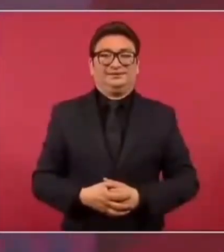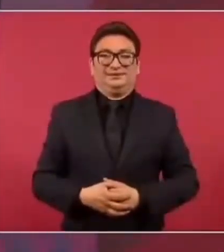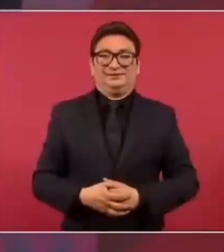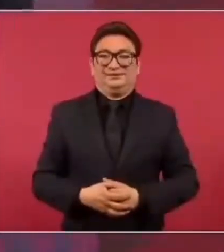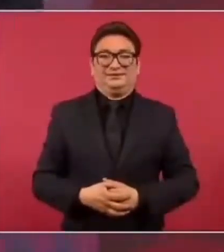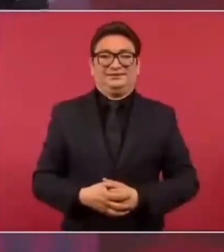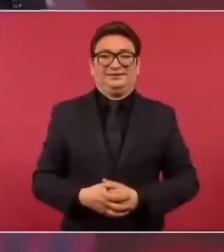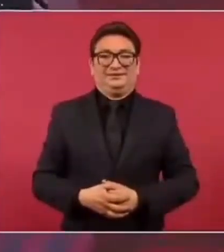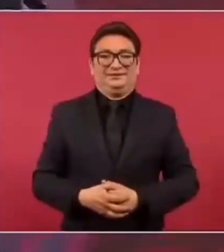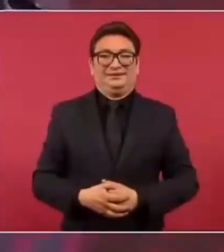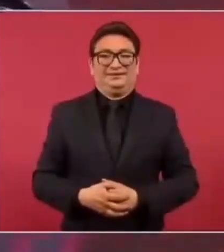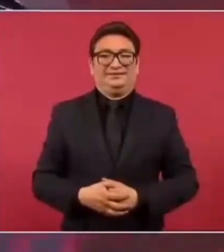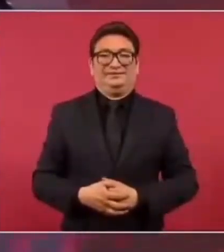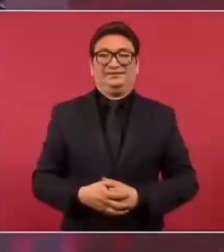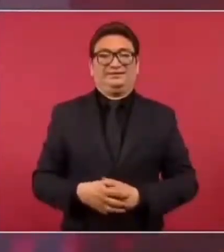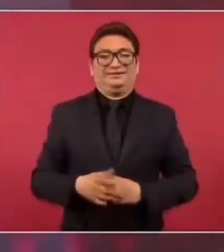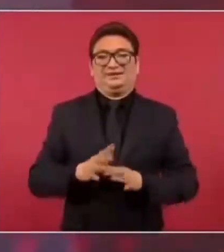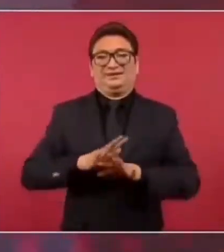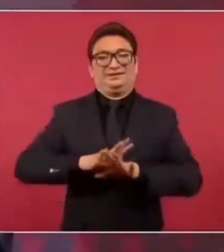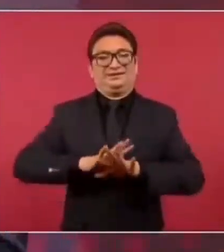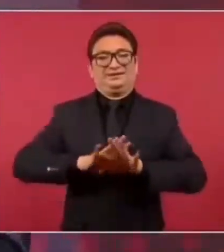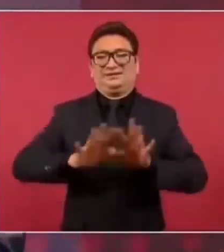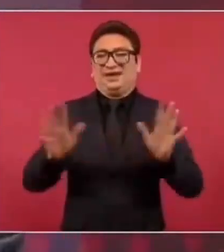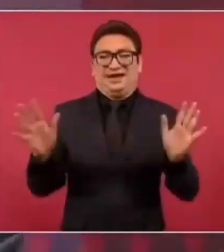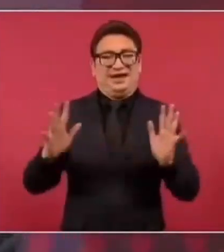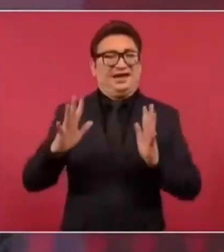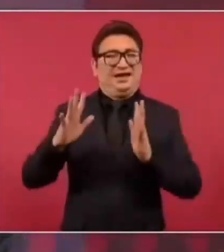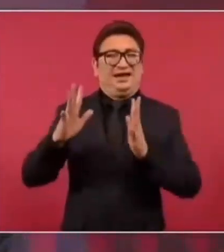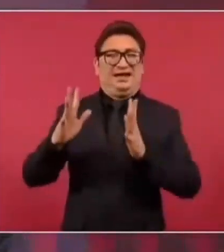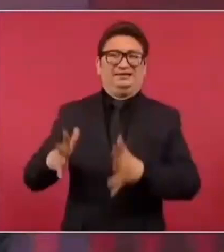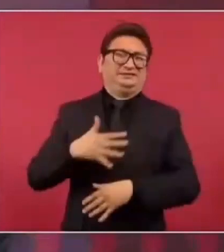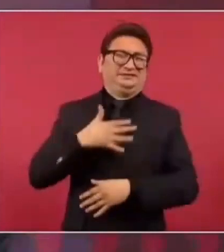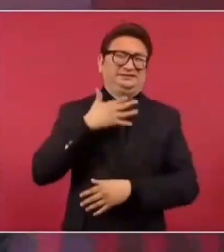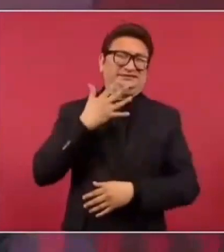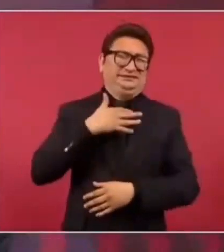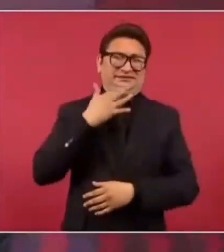ya en una degeneración,